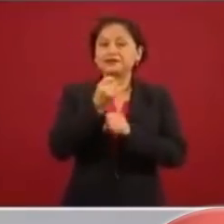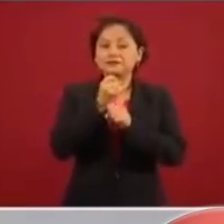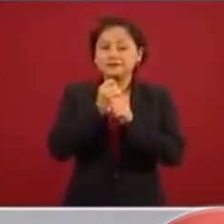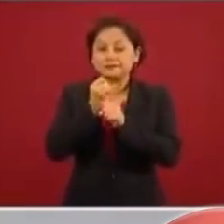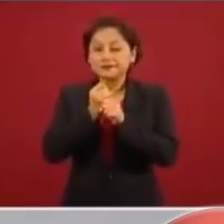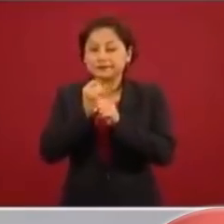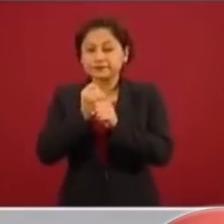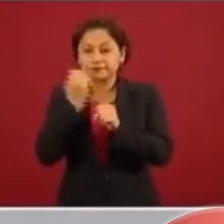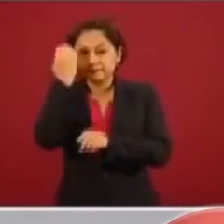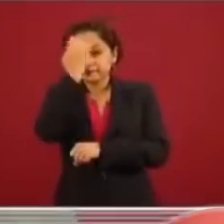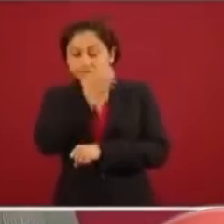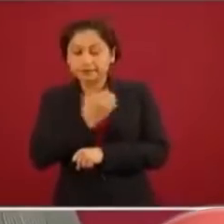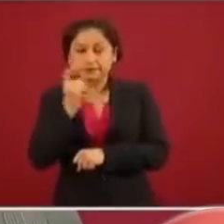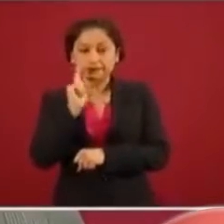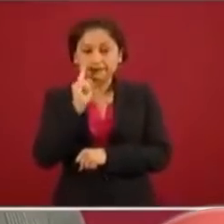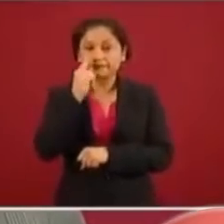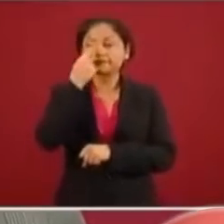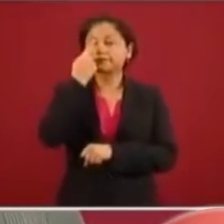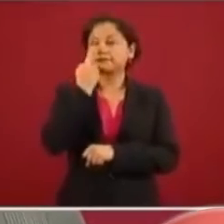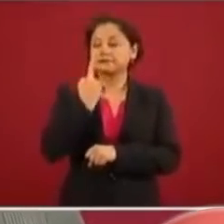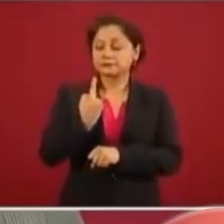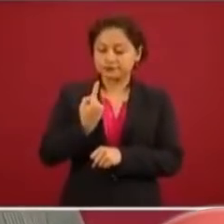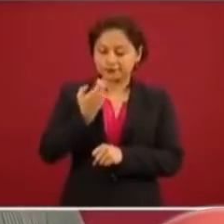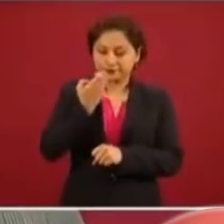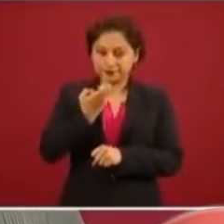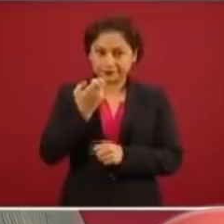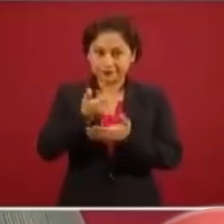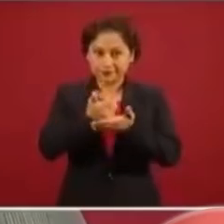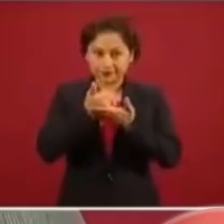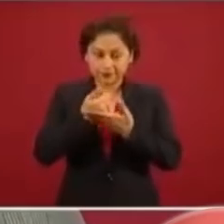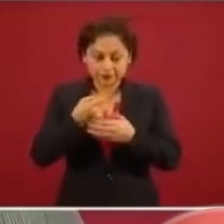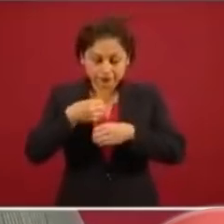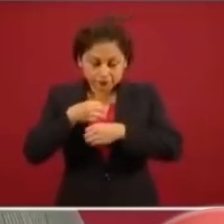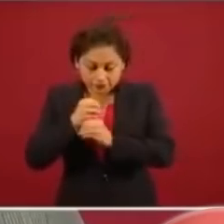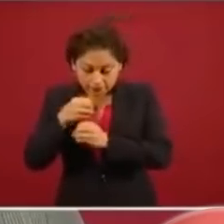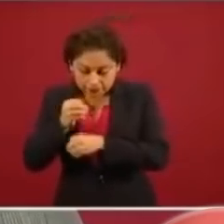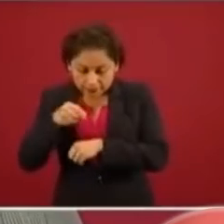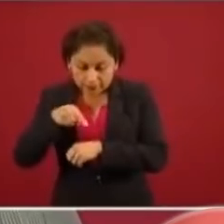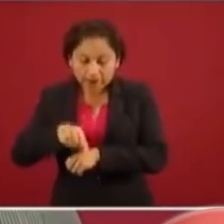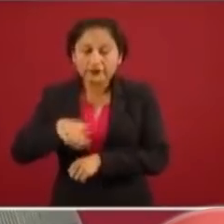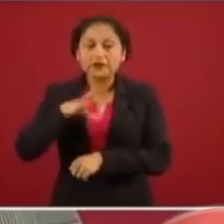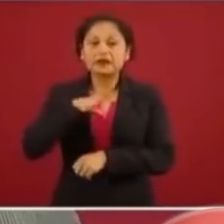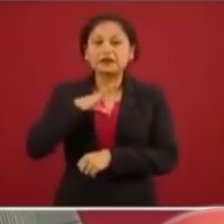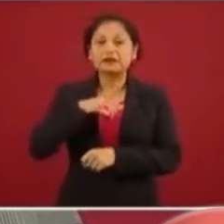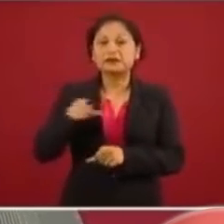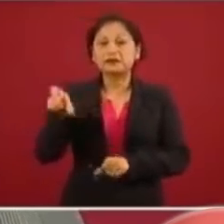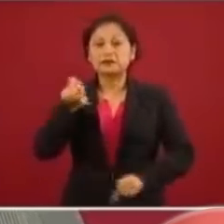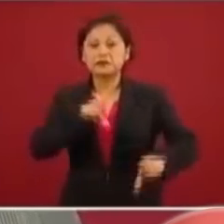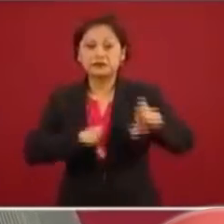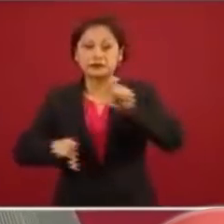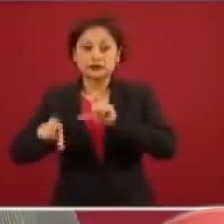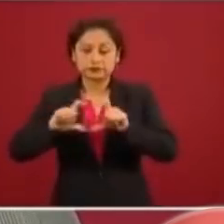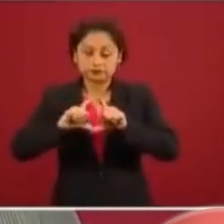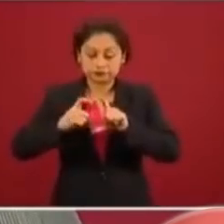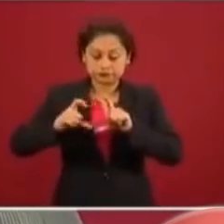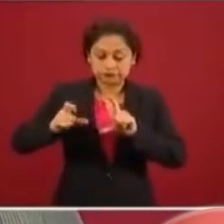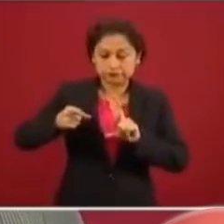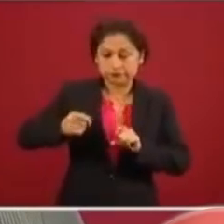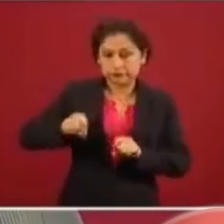una inmunoglobulina que nos dice si ha generado reacción inmunológica, o sea,